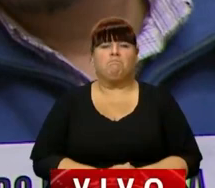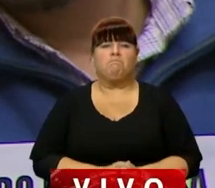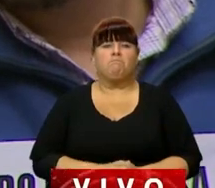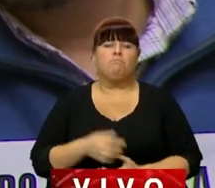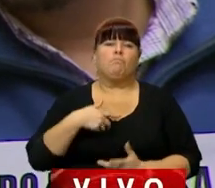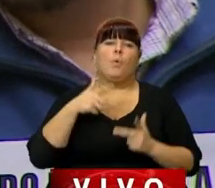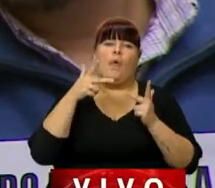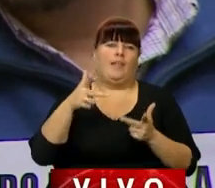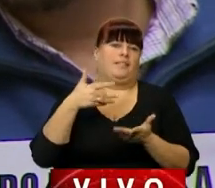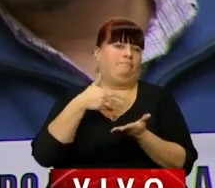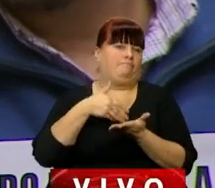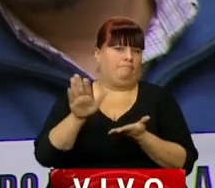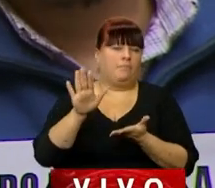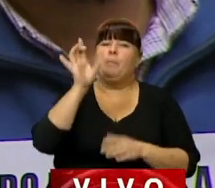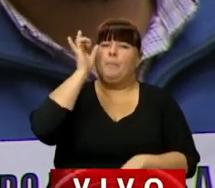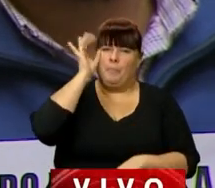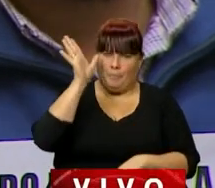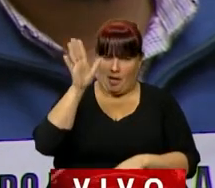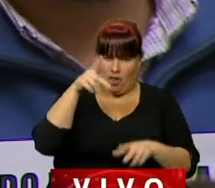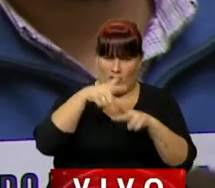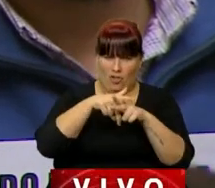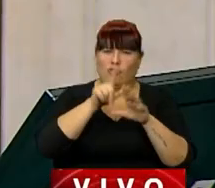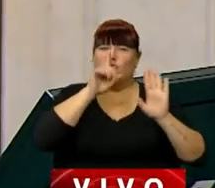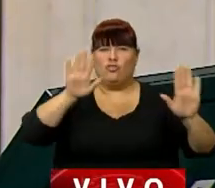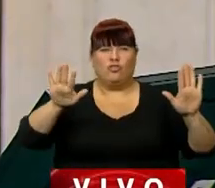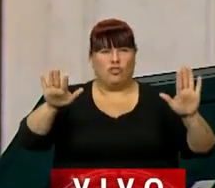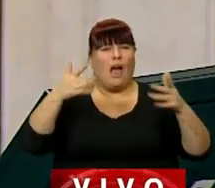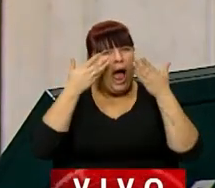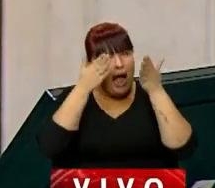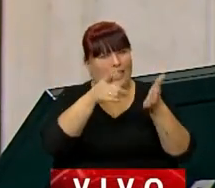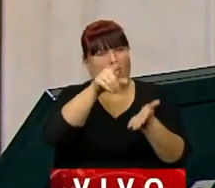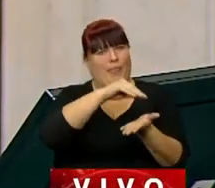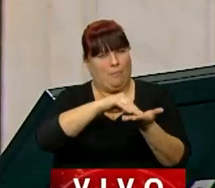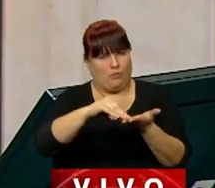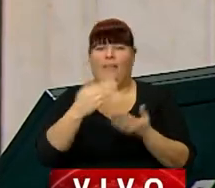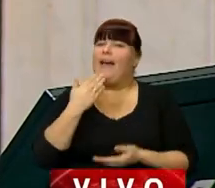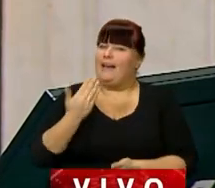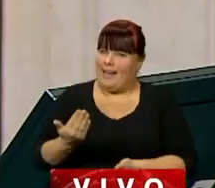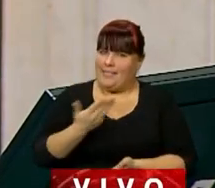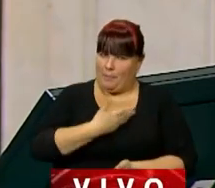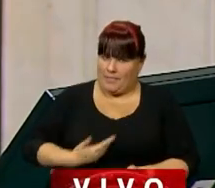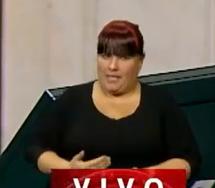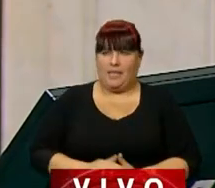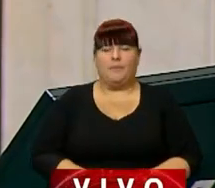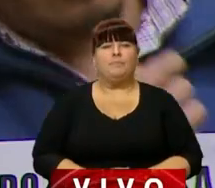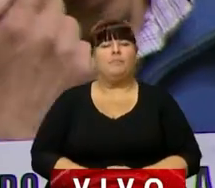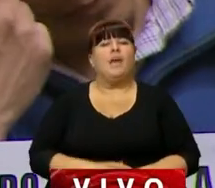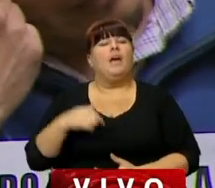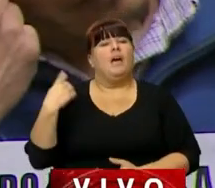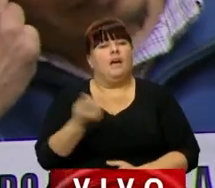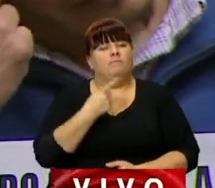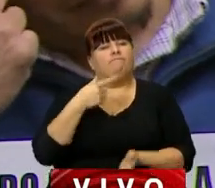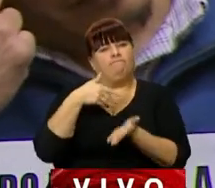manifestar el rechazo perdón un poquito de silencio para escuchar la entrada gracias señor presente vamos a